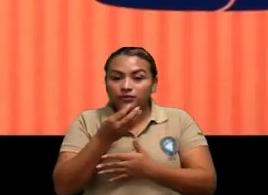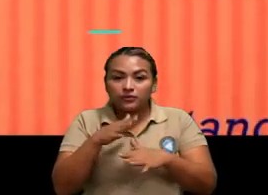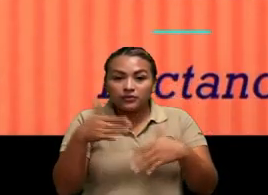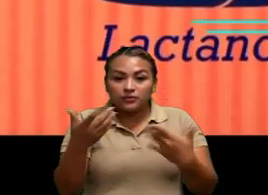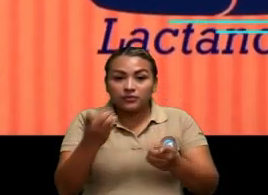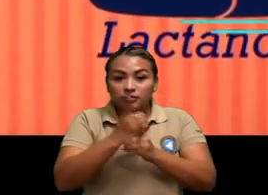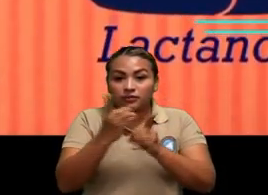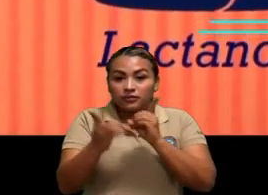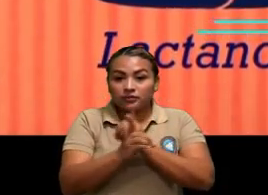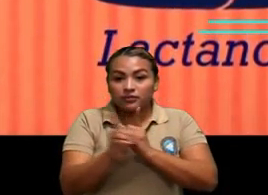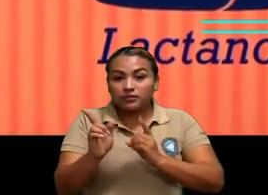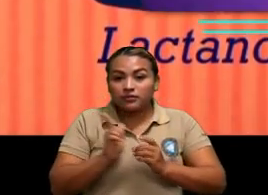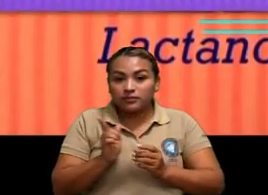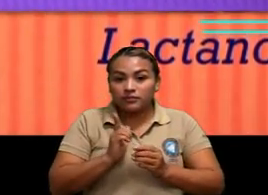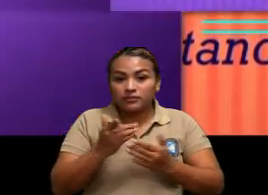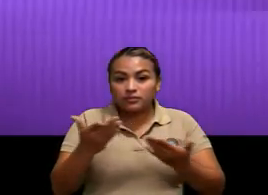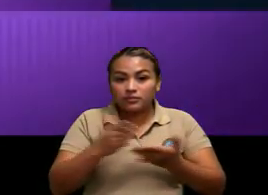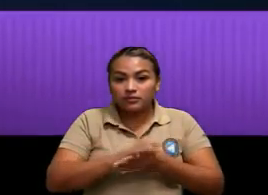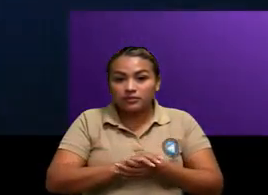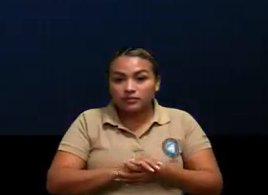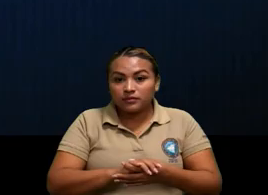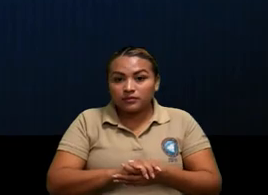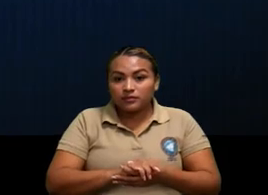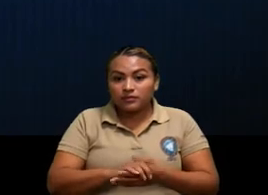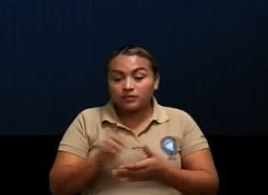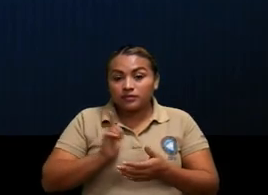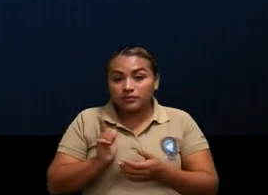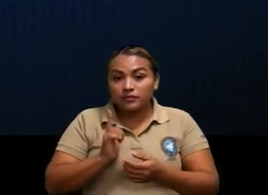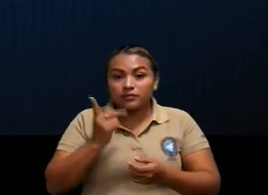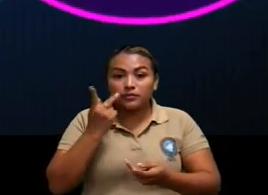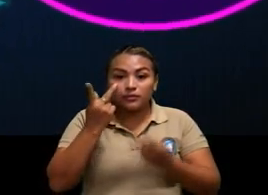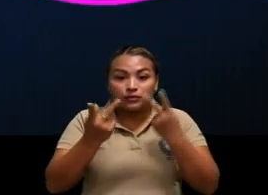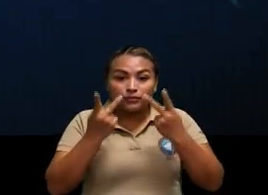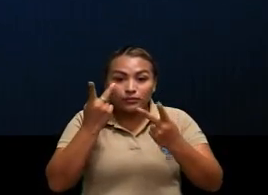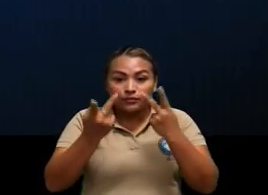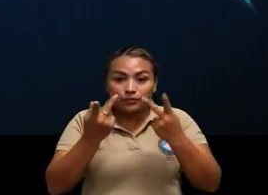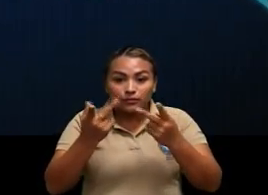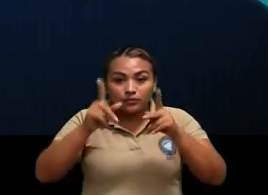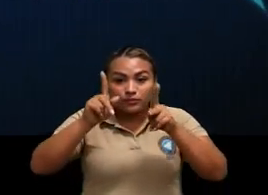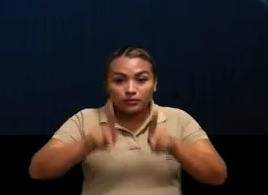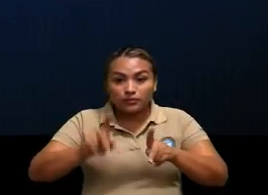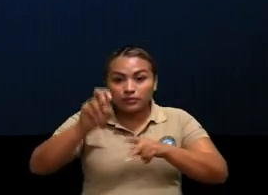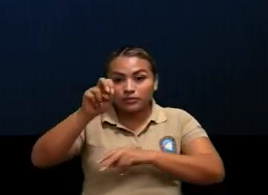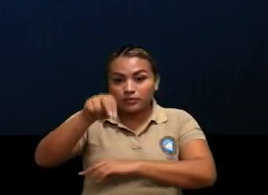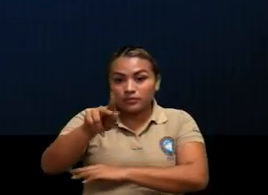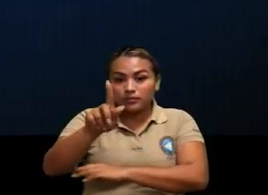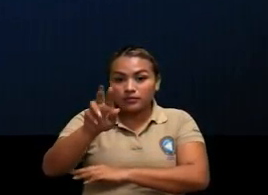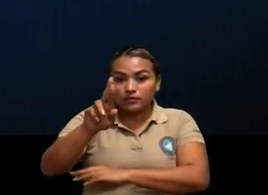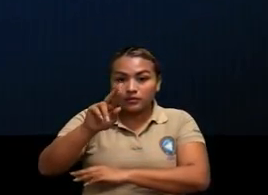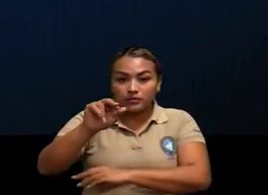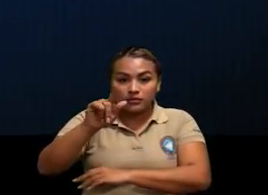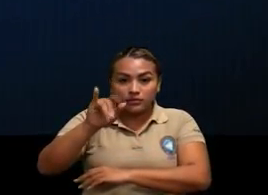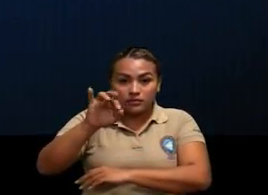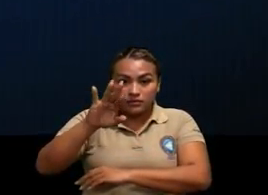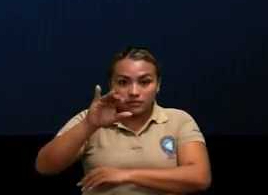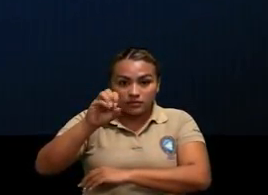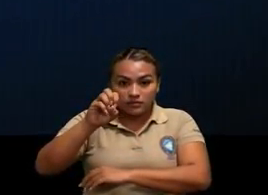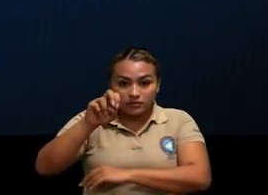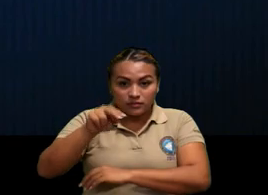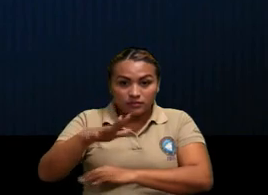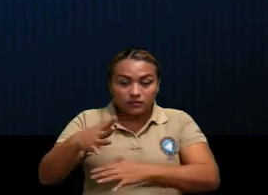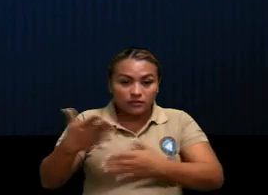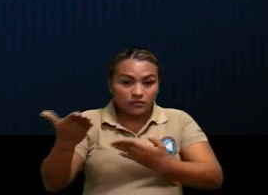alimentación adecuada, estamos hablando, tiene que visitar al nutricionista porque las dietas son individualizadas, no es